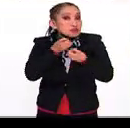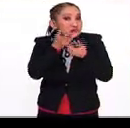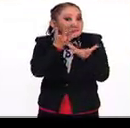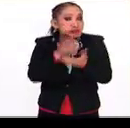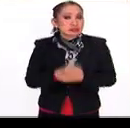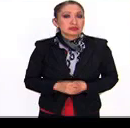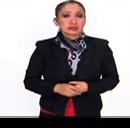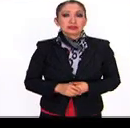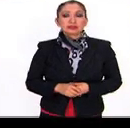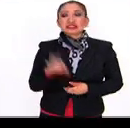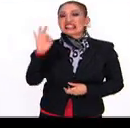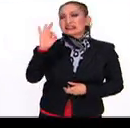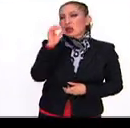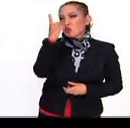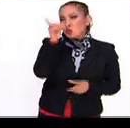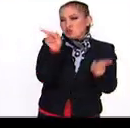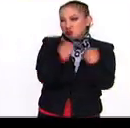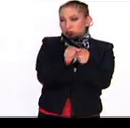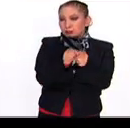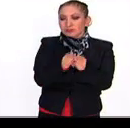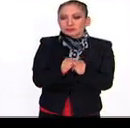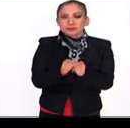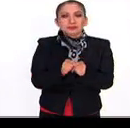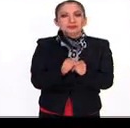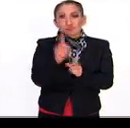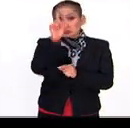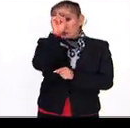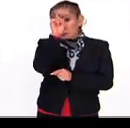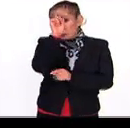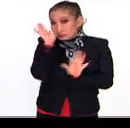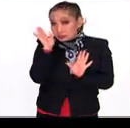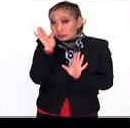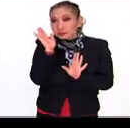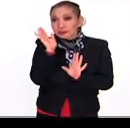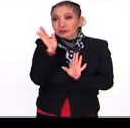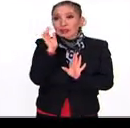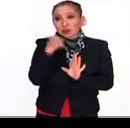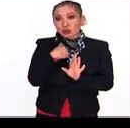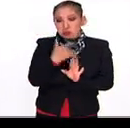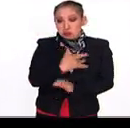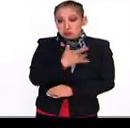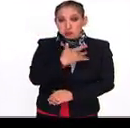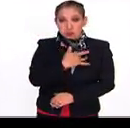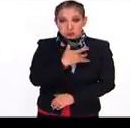compartir? Quizá nada más sugerir que, bueno,